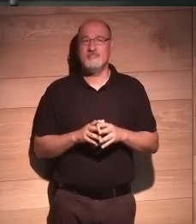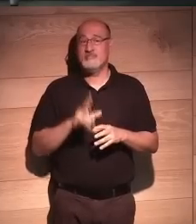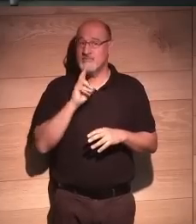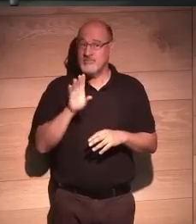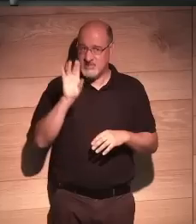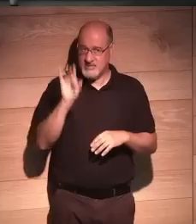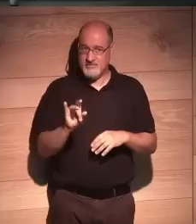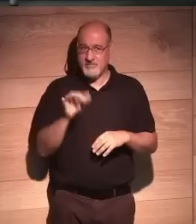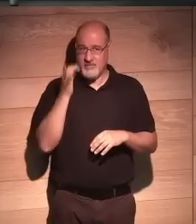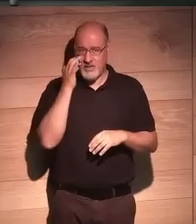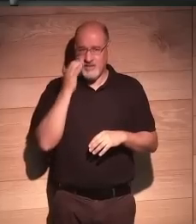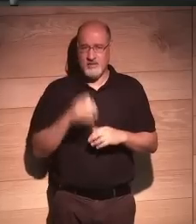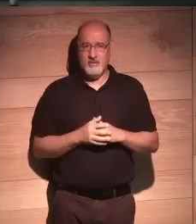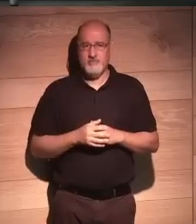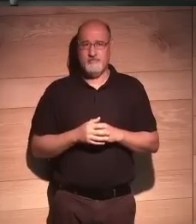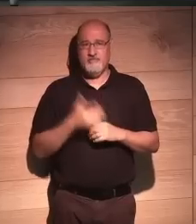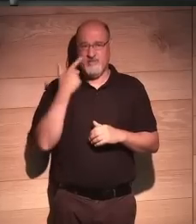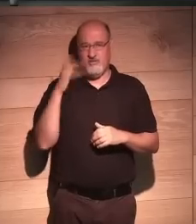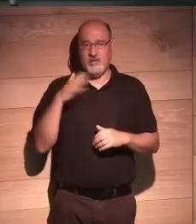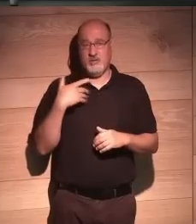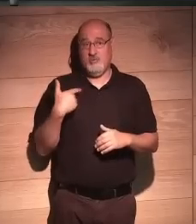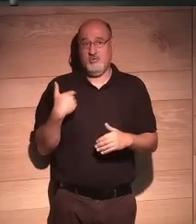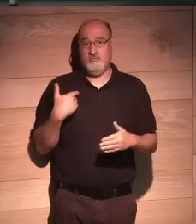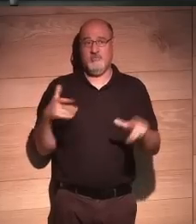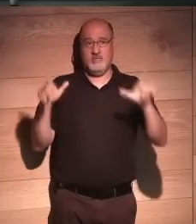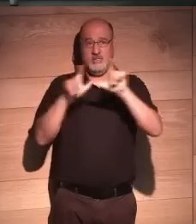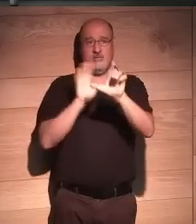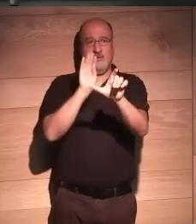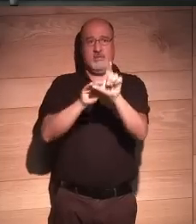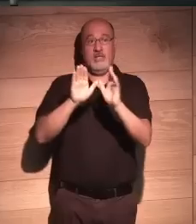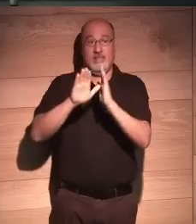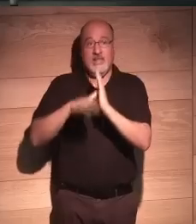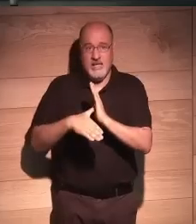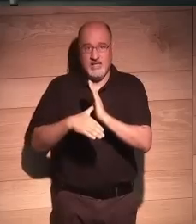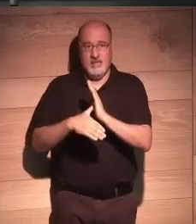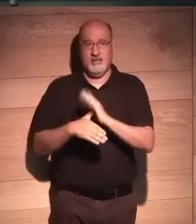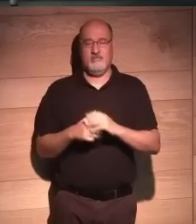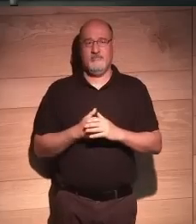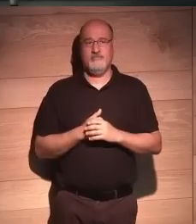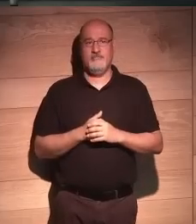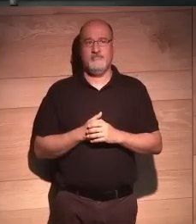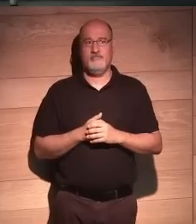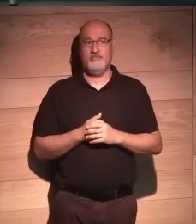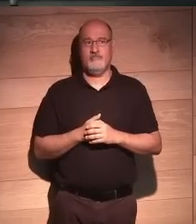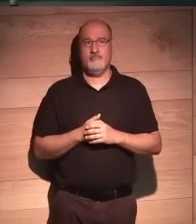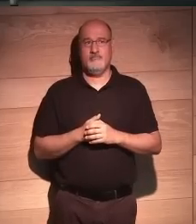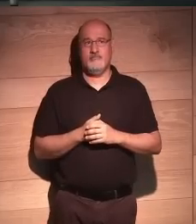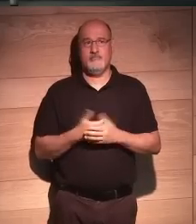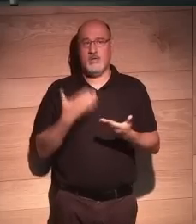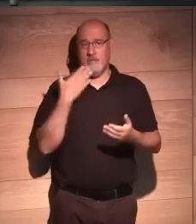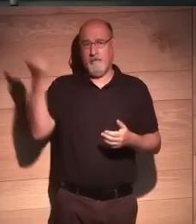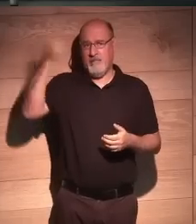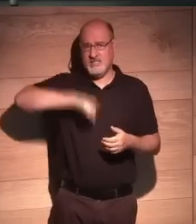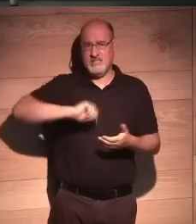Sí es verdad que, fíjate, yo he llegado a la tele muy tarde. De hecho, no vamos a abrir el melón del